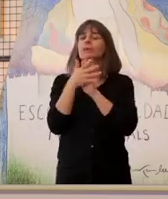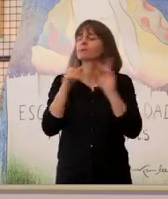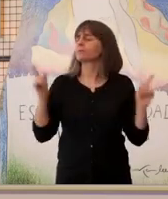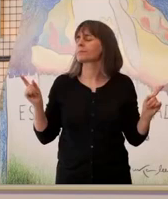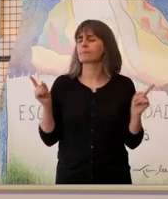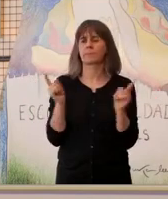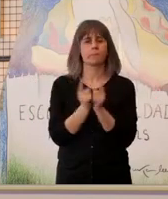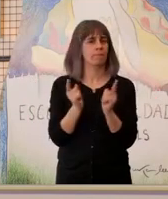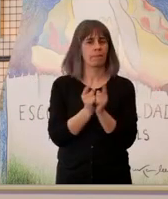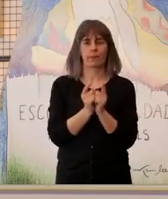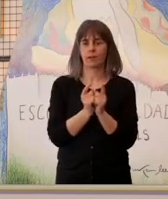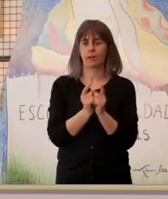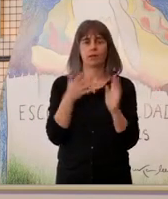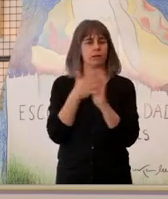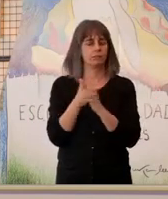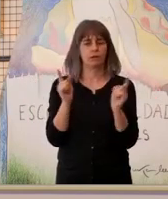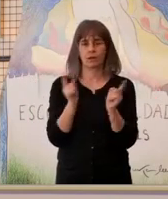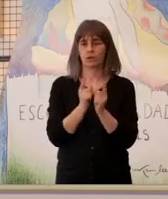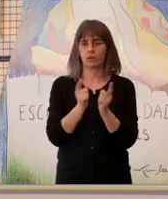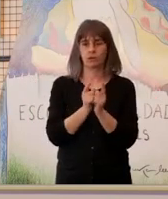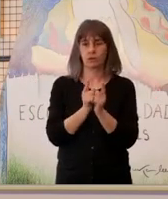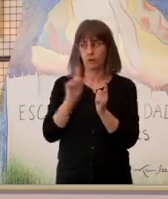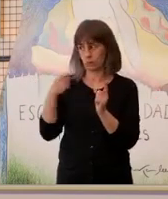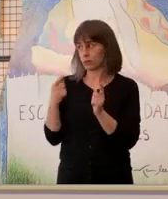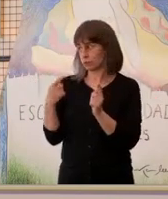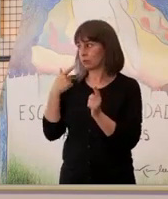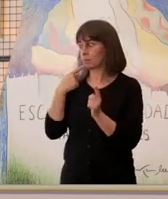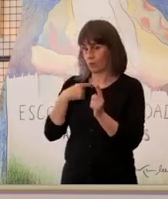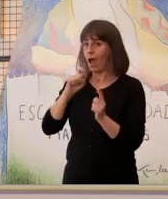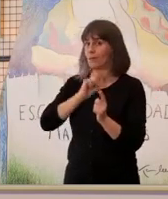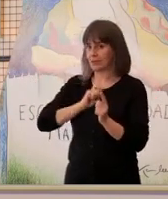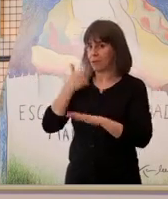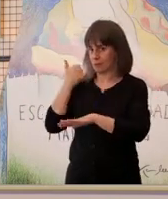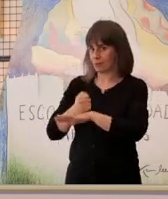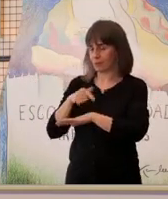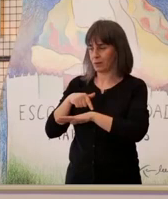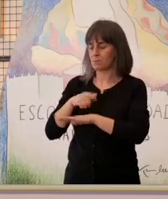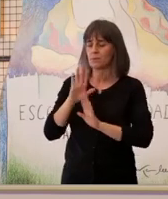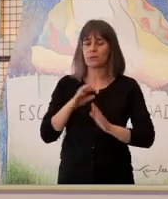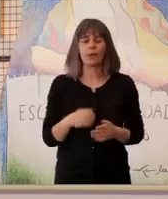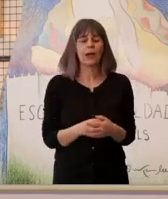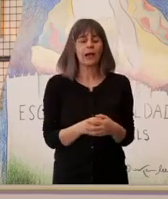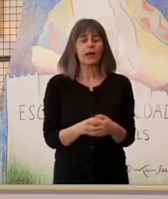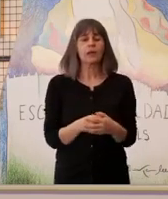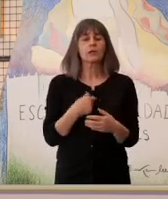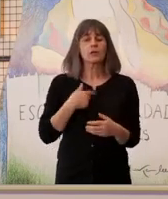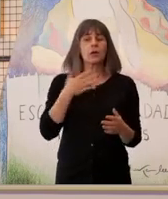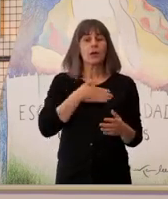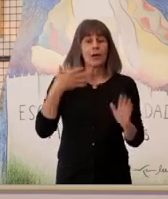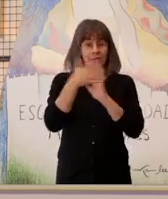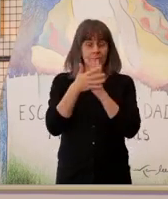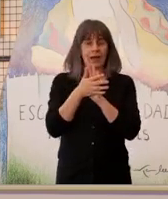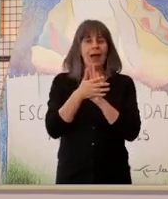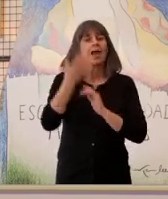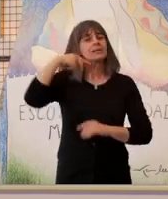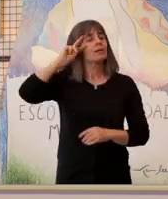muy brevemente me cortas cuando se me acabe el tiempo la experiencia que hicimos en